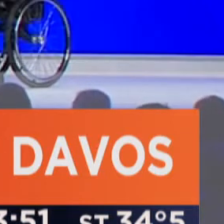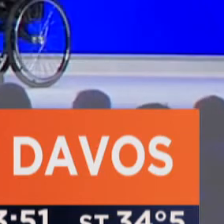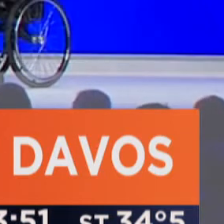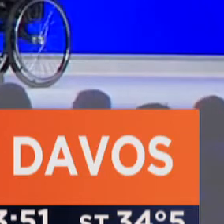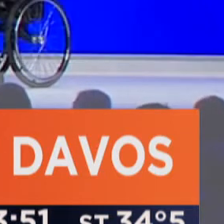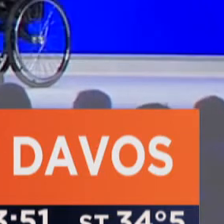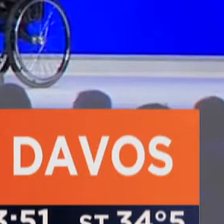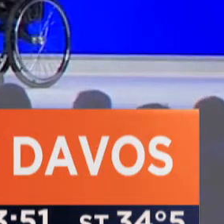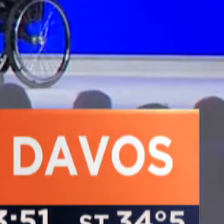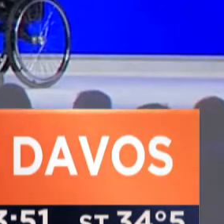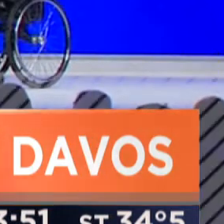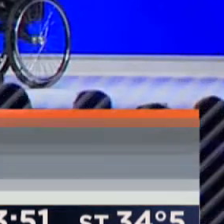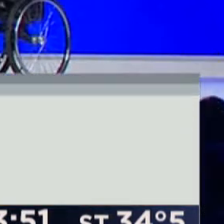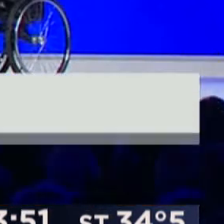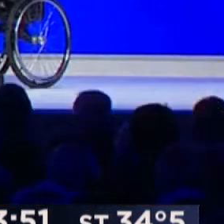Europe.